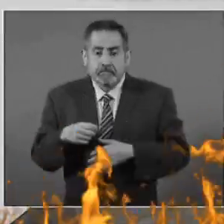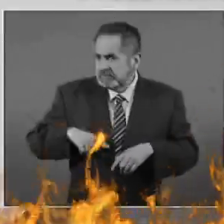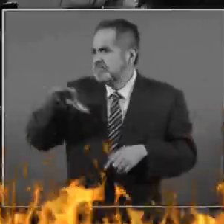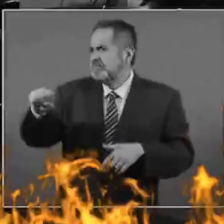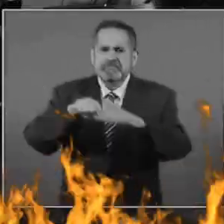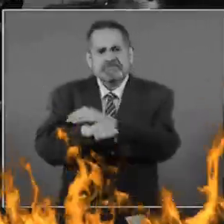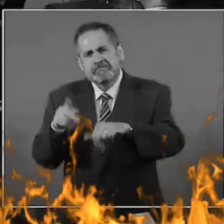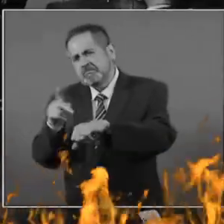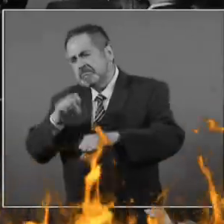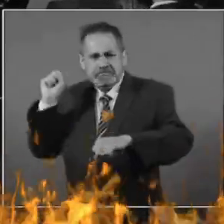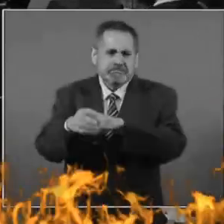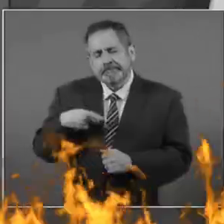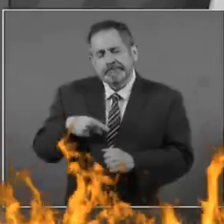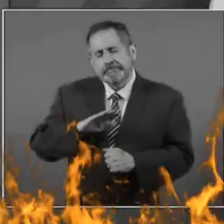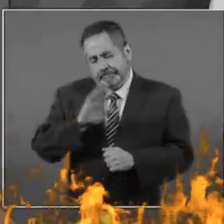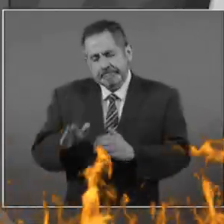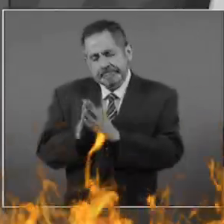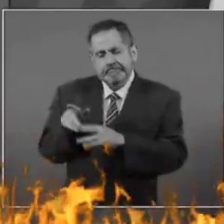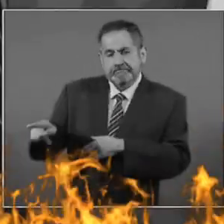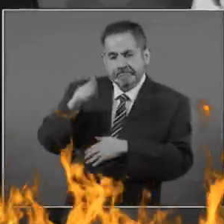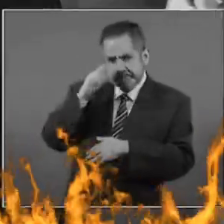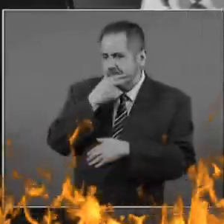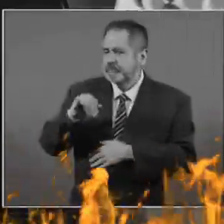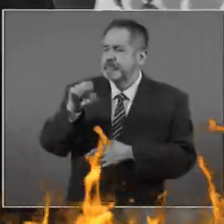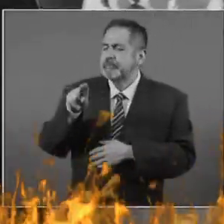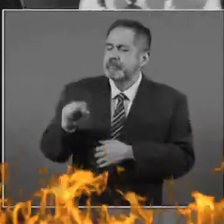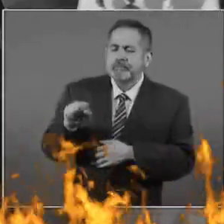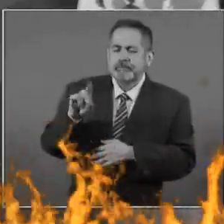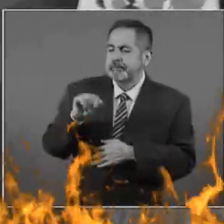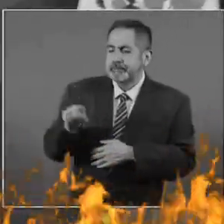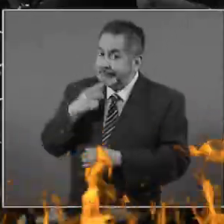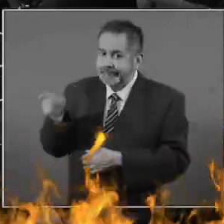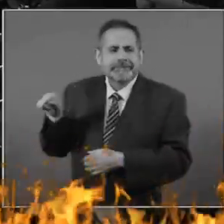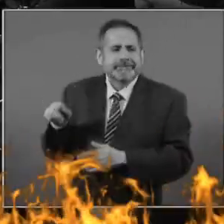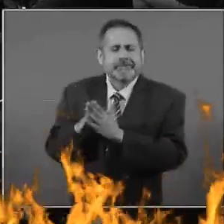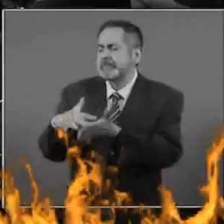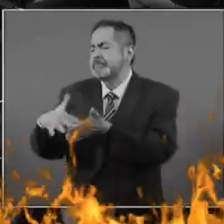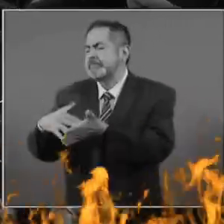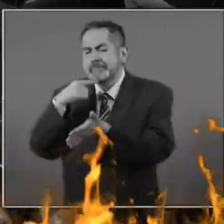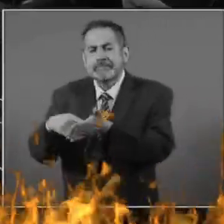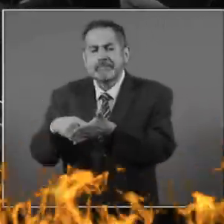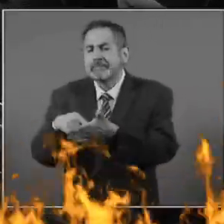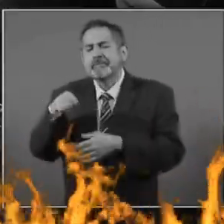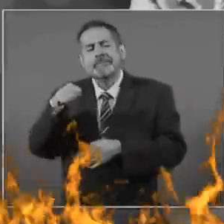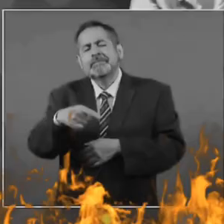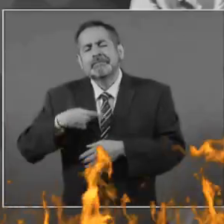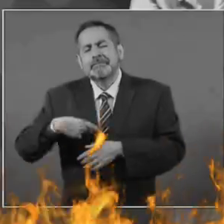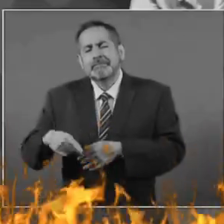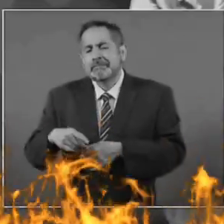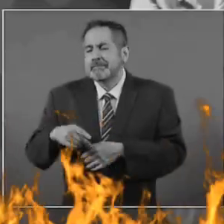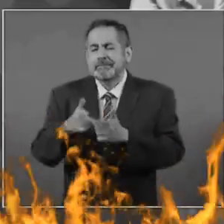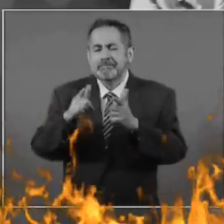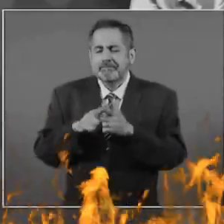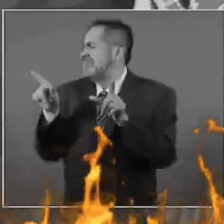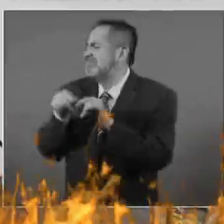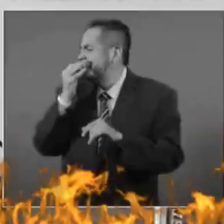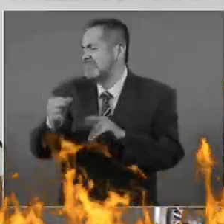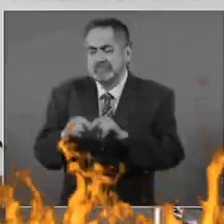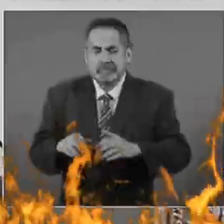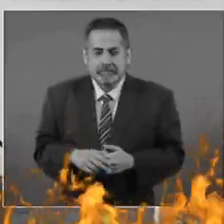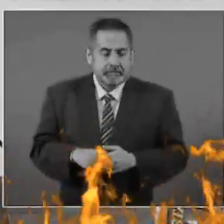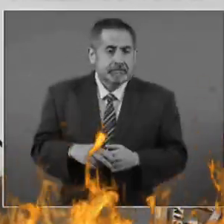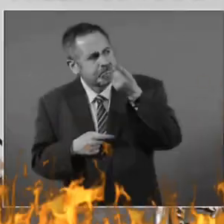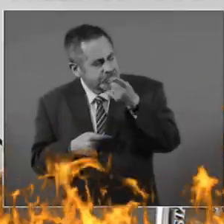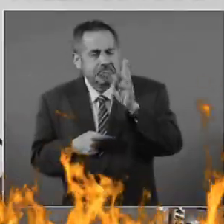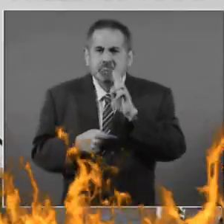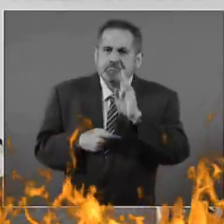linchado. A veces le pedía yo a Jesús Sevilla Zurita, en un programa de radio, diga que va a estar el candidato del Frente Democrático Nacional para que